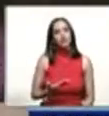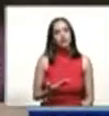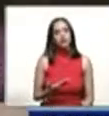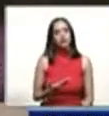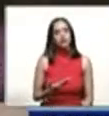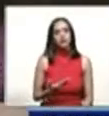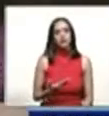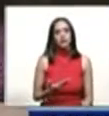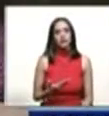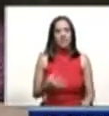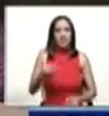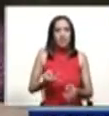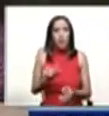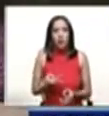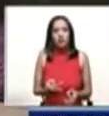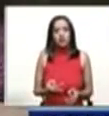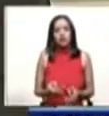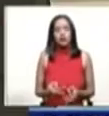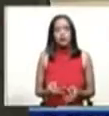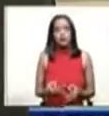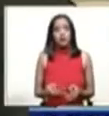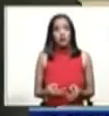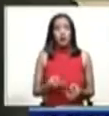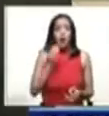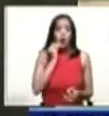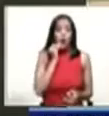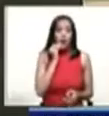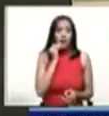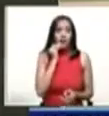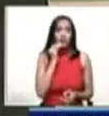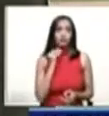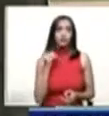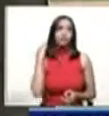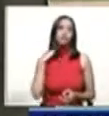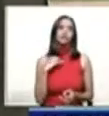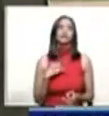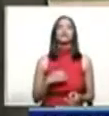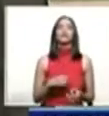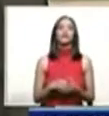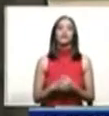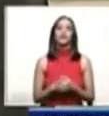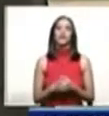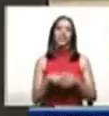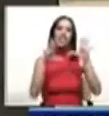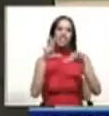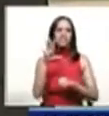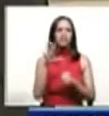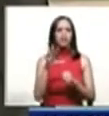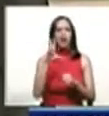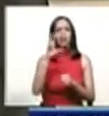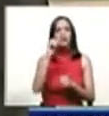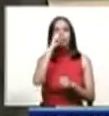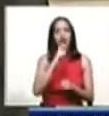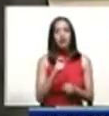verdaderamente trascendental, que los jóvenes de 15 a 30 años solo están